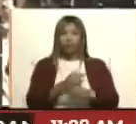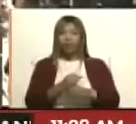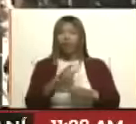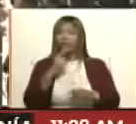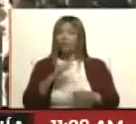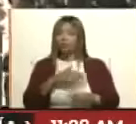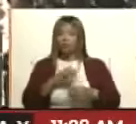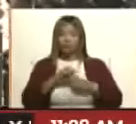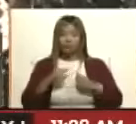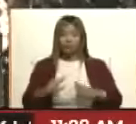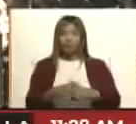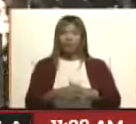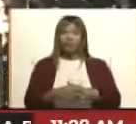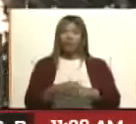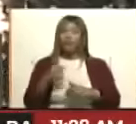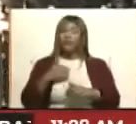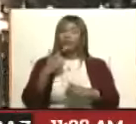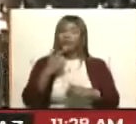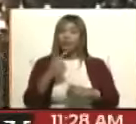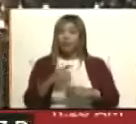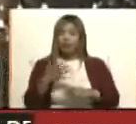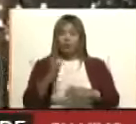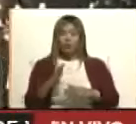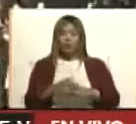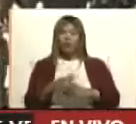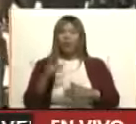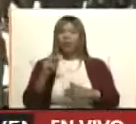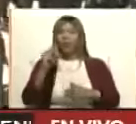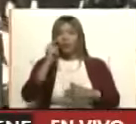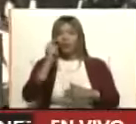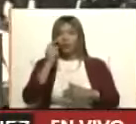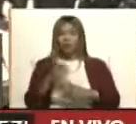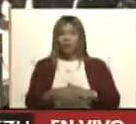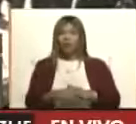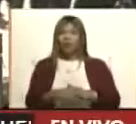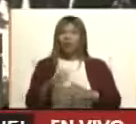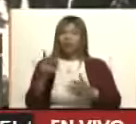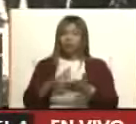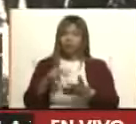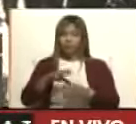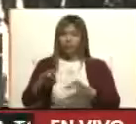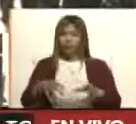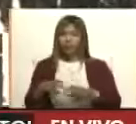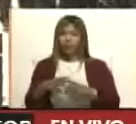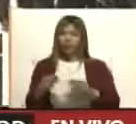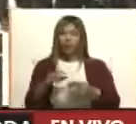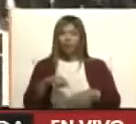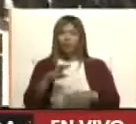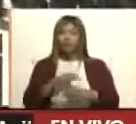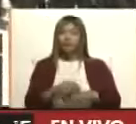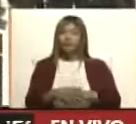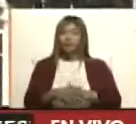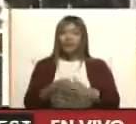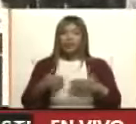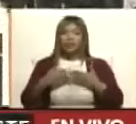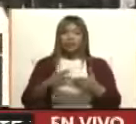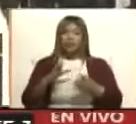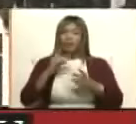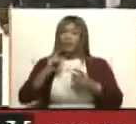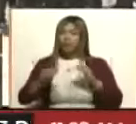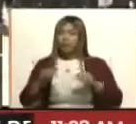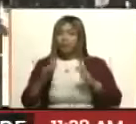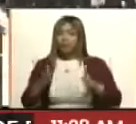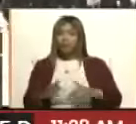Fuerza Armada Nacional Bolivariana, decía que desde hace aproximadamente 20 días se encuentran desplegados en todo el territorio nacional, llevando el material